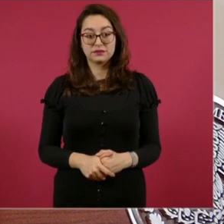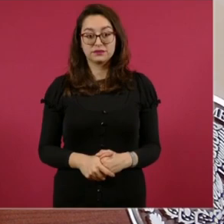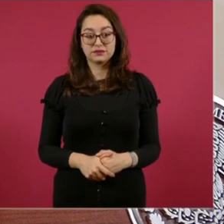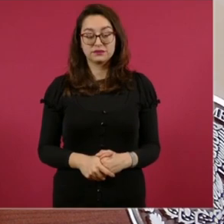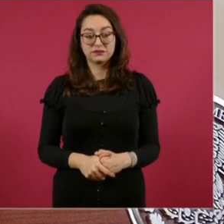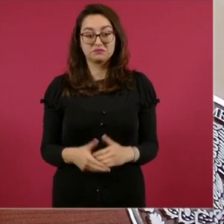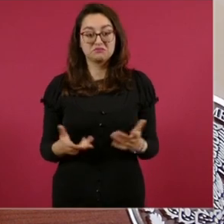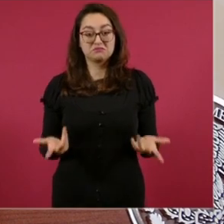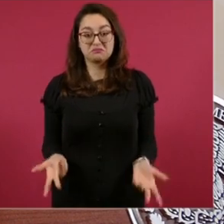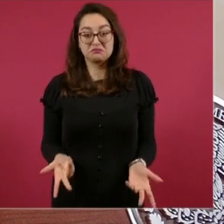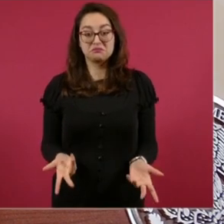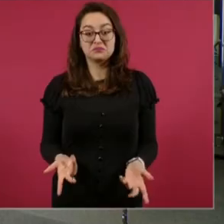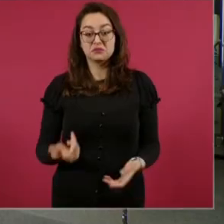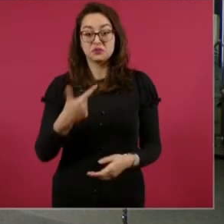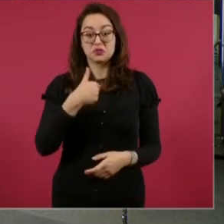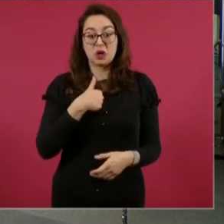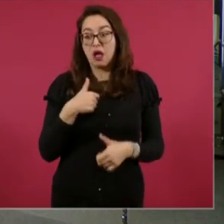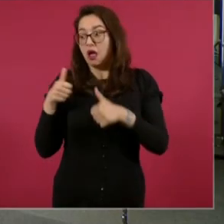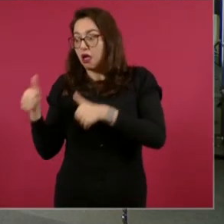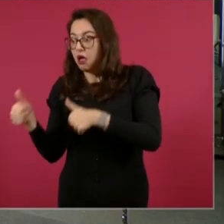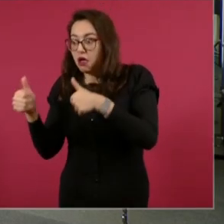me están aligerando la carga.